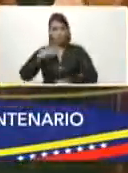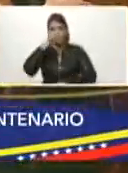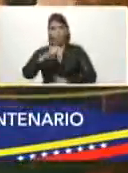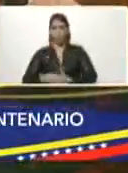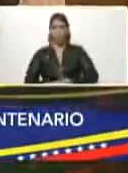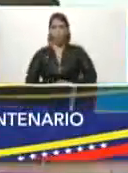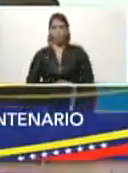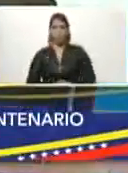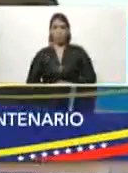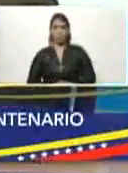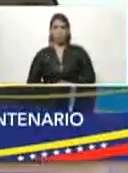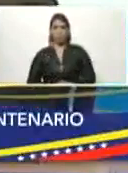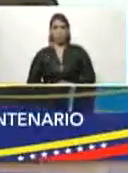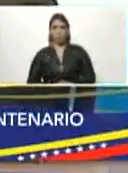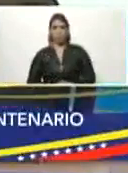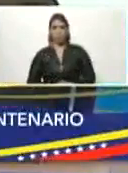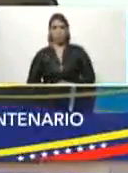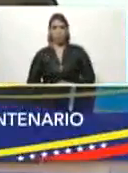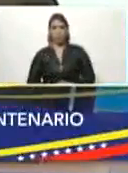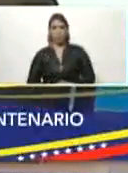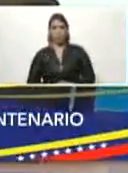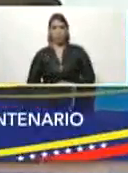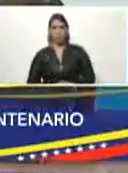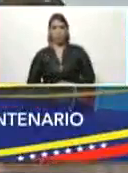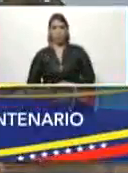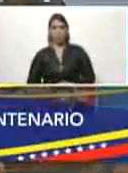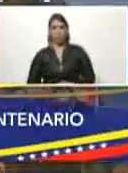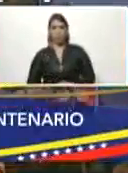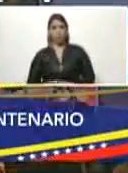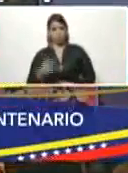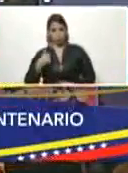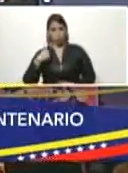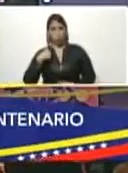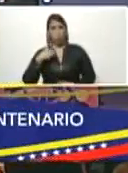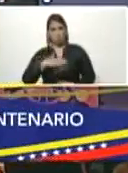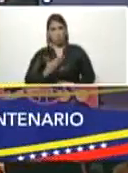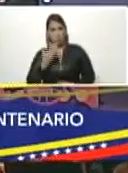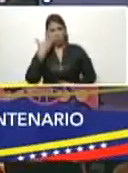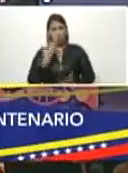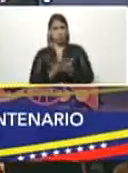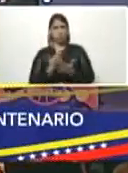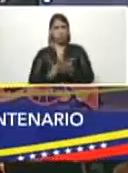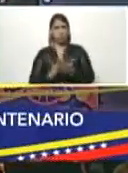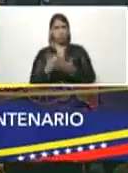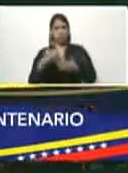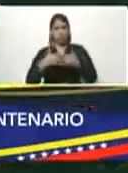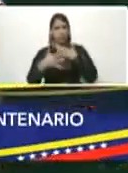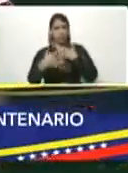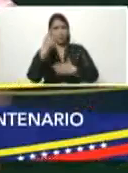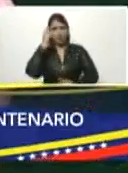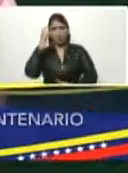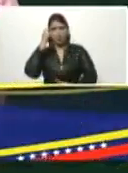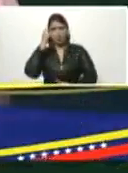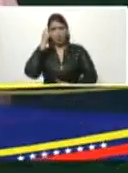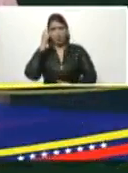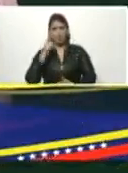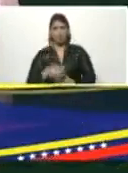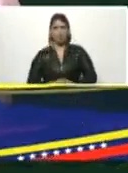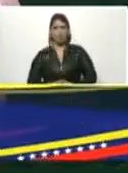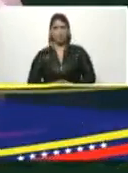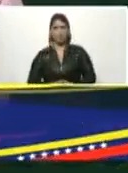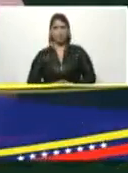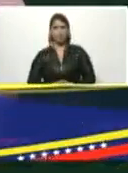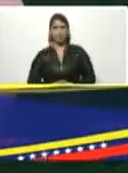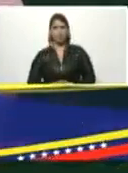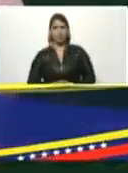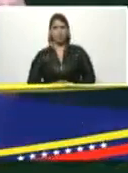Maduro. Y eso lo he podido comprobar en estos días, y eso ha sido lo que más